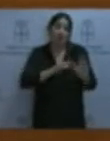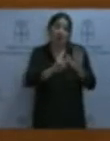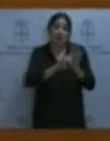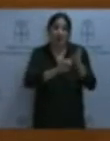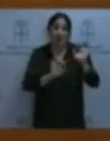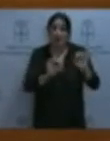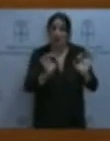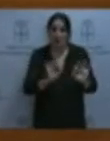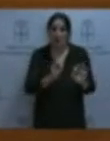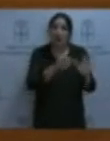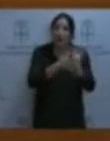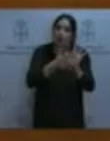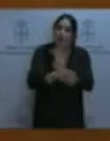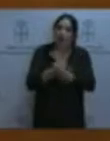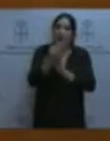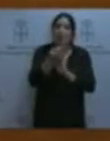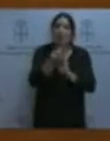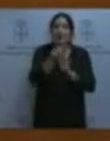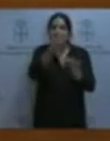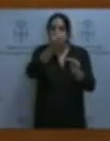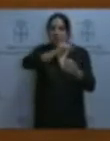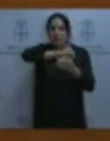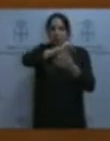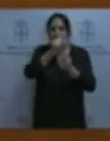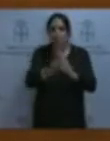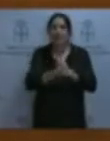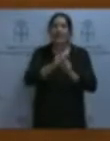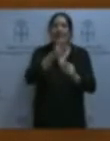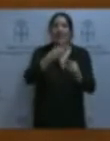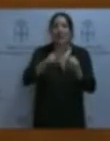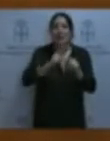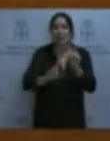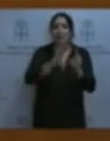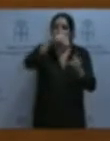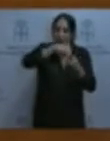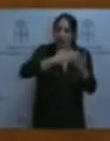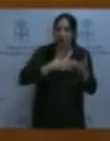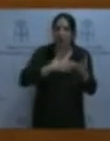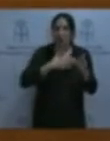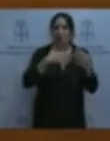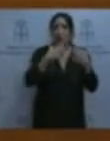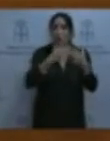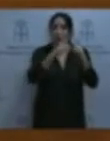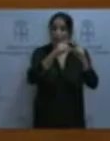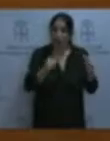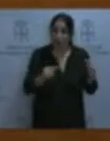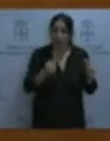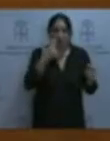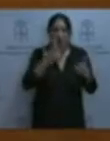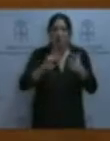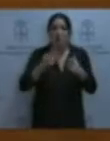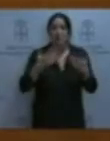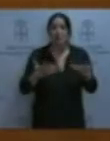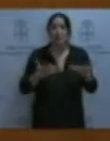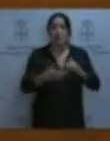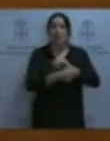con la definición y enumeración pormenorizada de los diferentes elementos constitutivos del patrimonio industrial asturiano, destacan sobremanera los